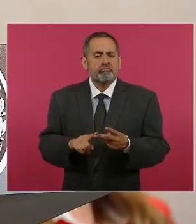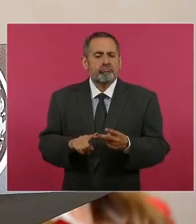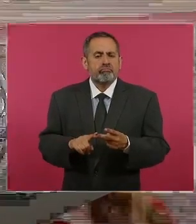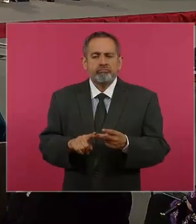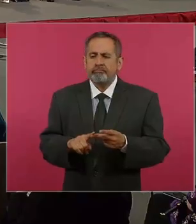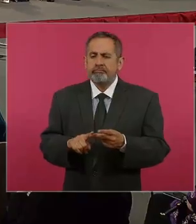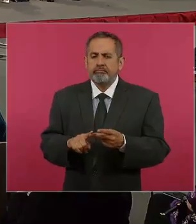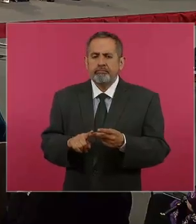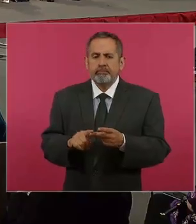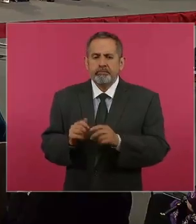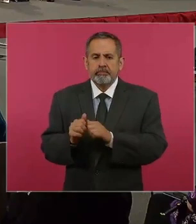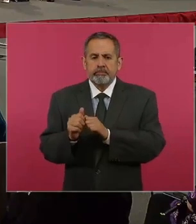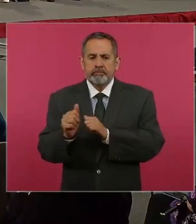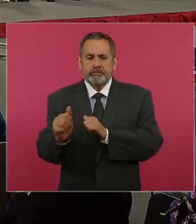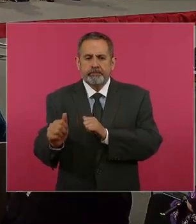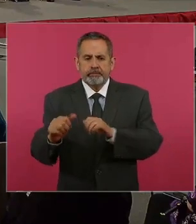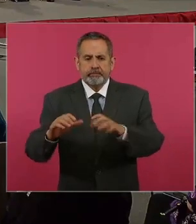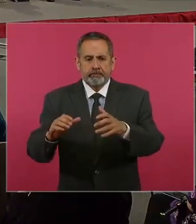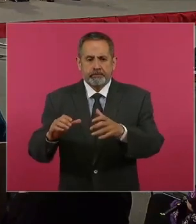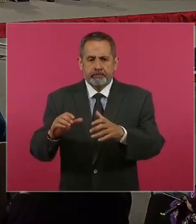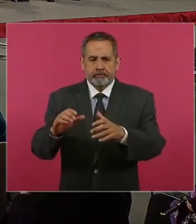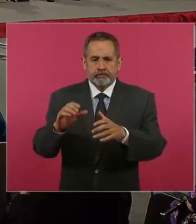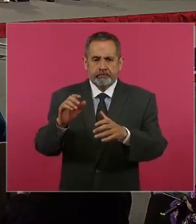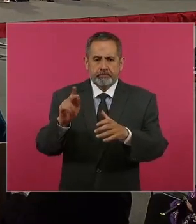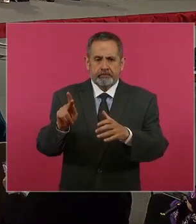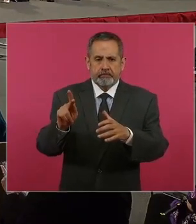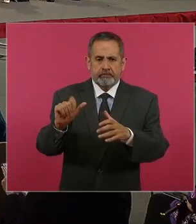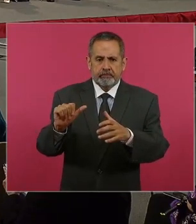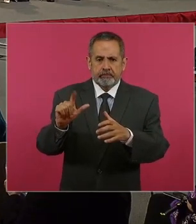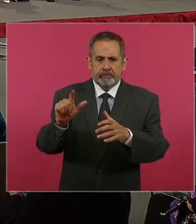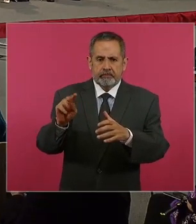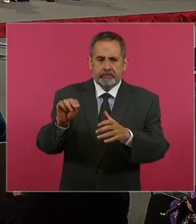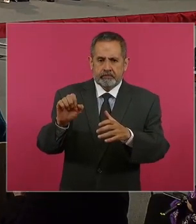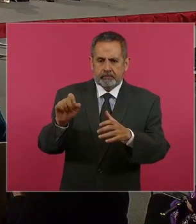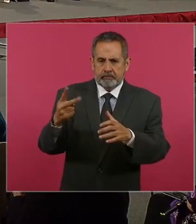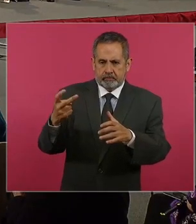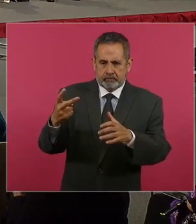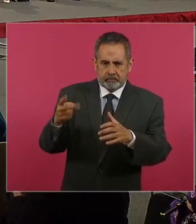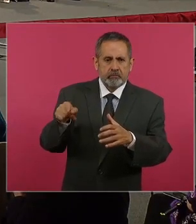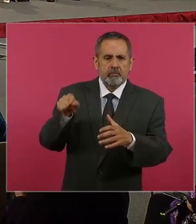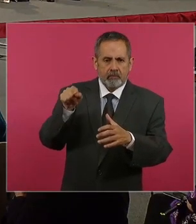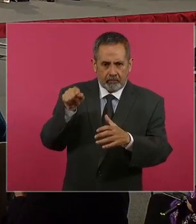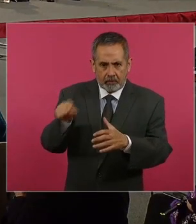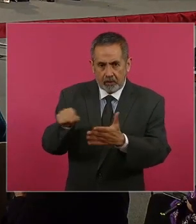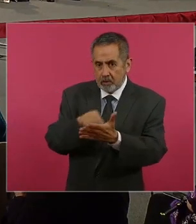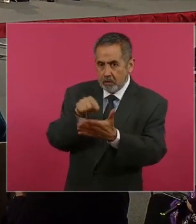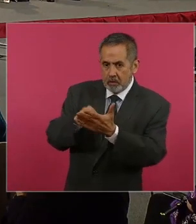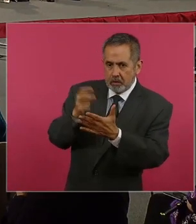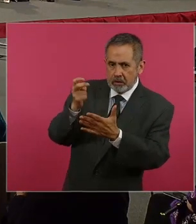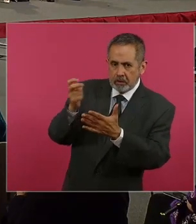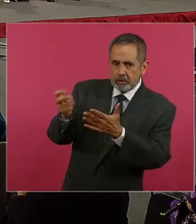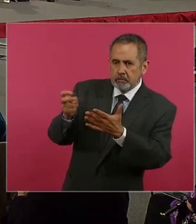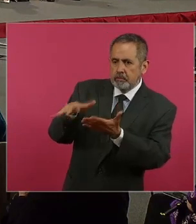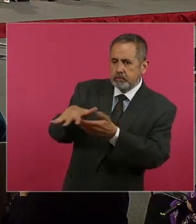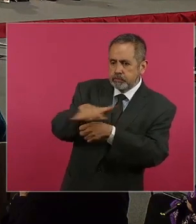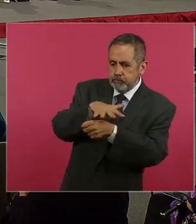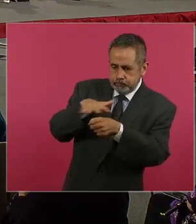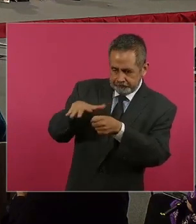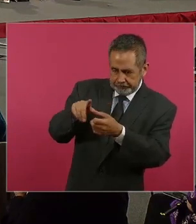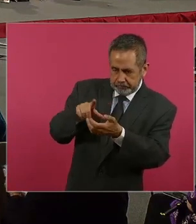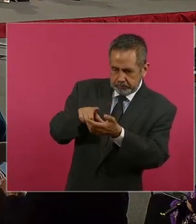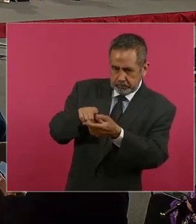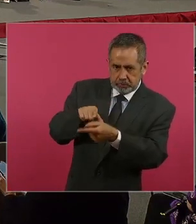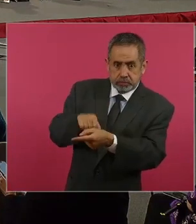corredor ecoarqueológico de Pahamul II, que abarca no solo este sitio, Pahamul II, que tiene